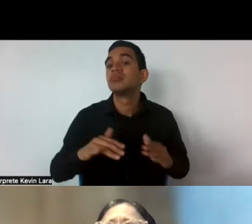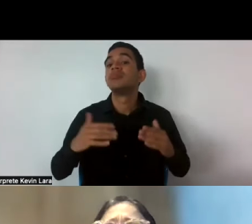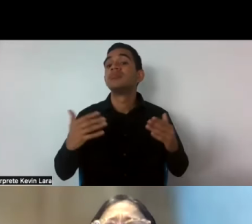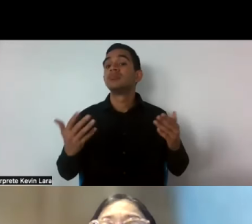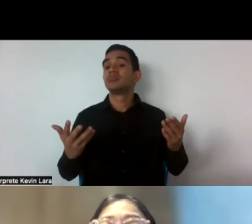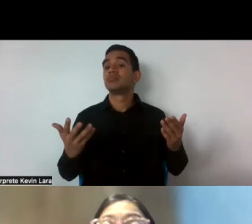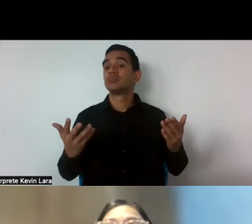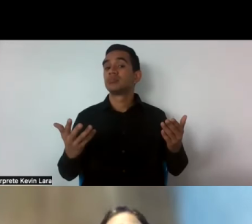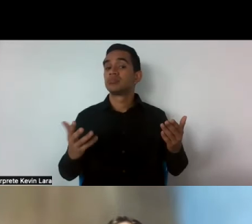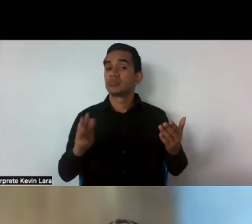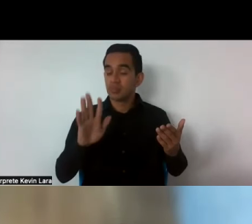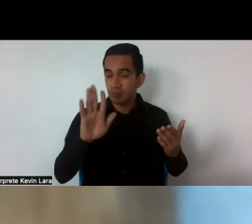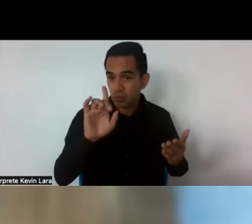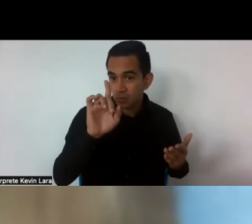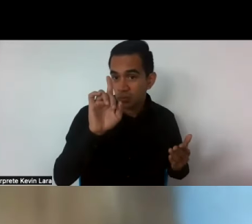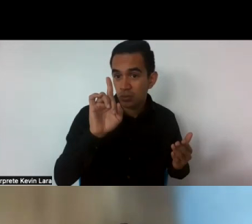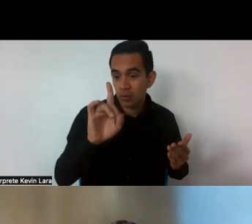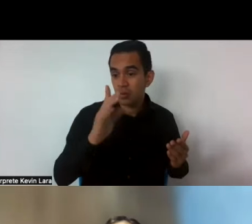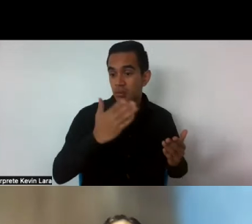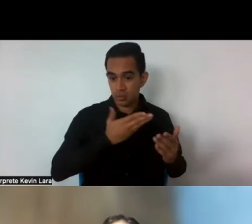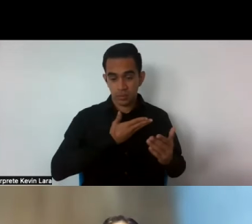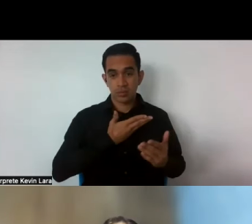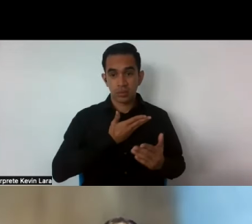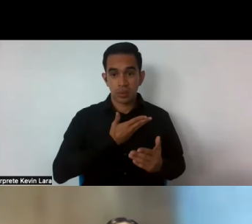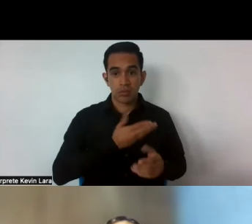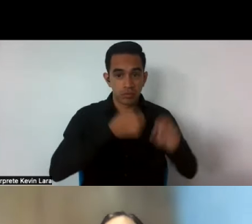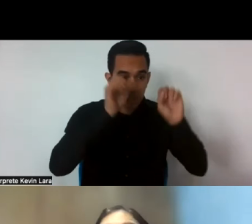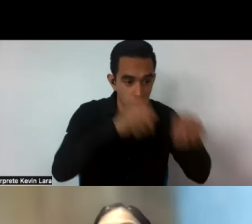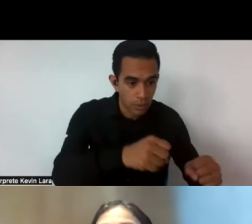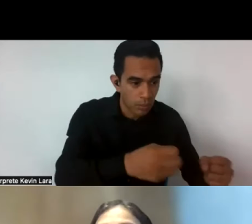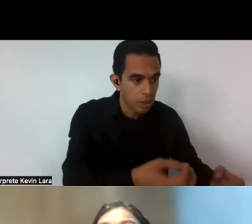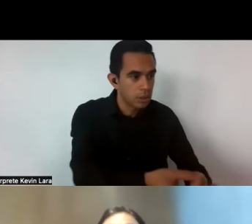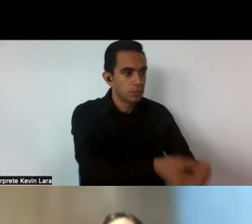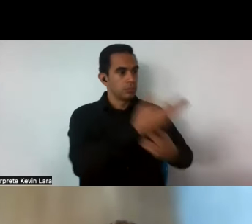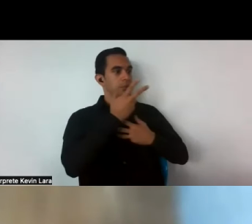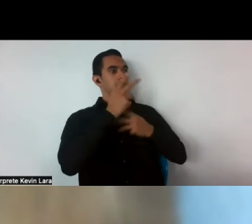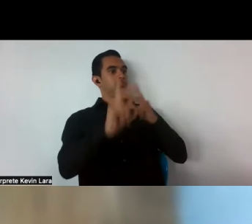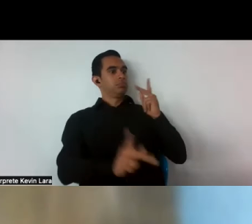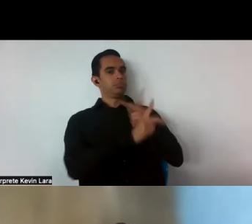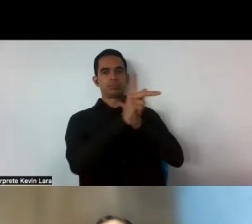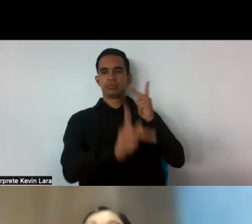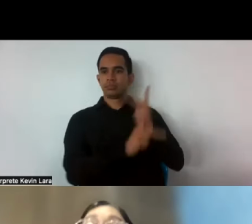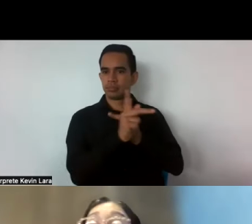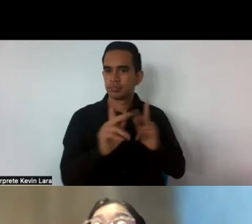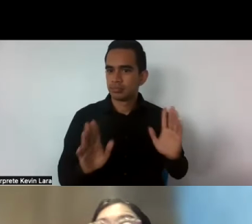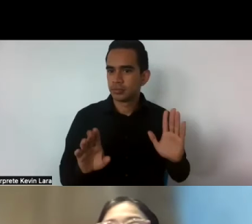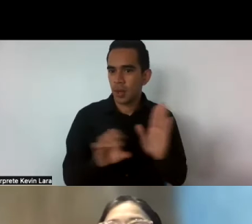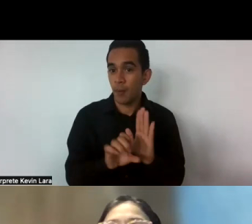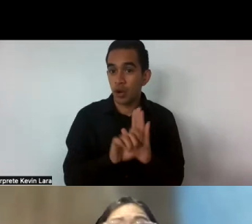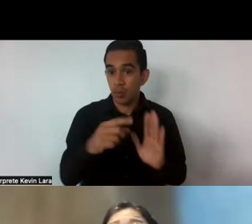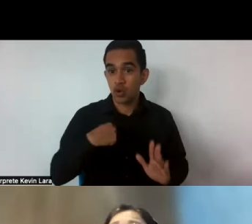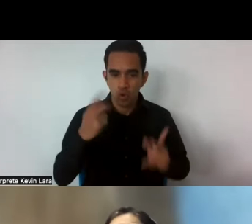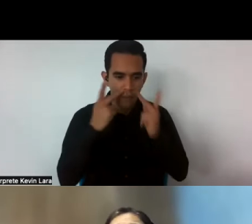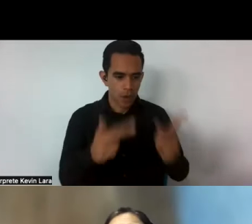algo externo que yo digo me puede amenazar. Yo veo un perro y siempre asocio a que el perro puede